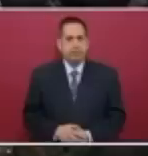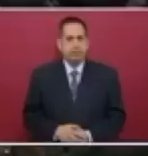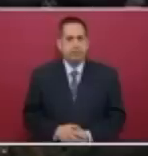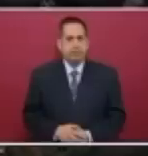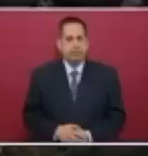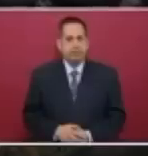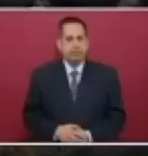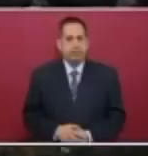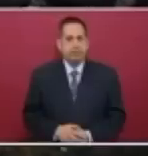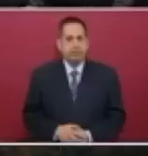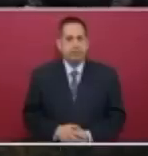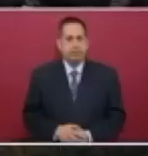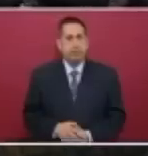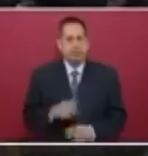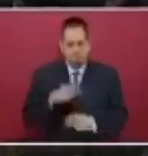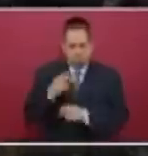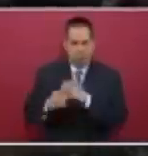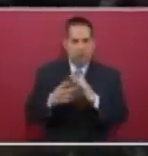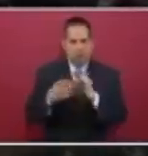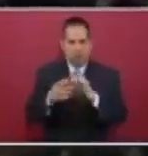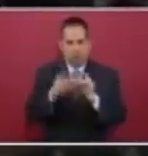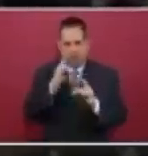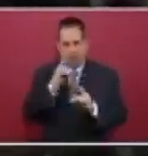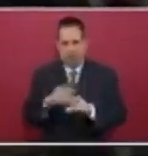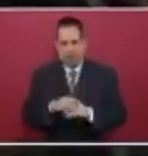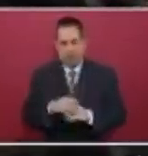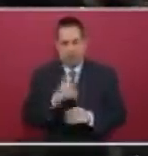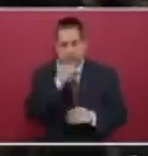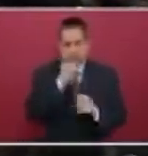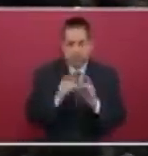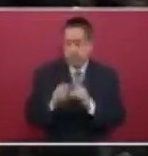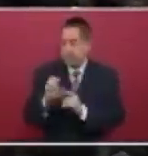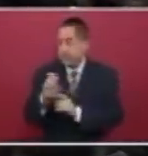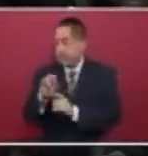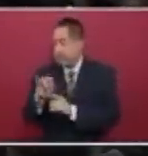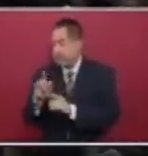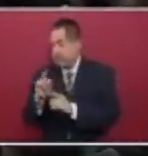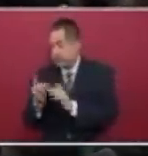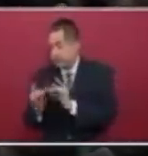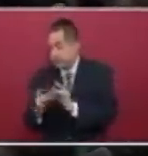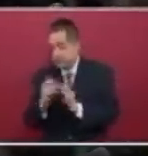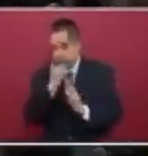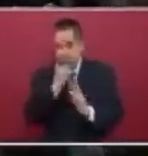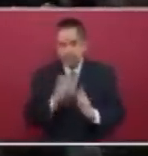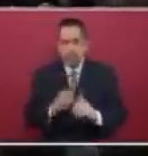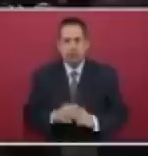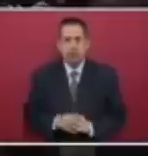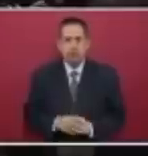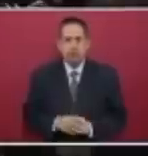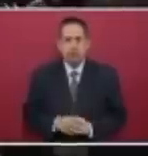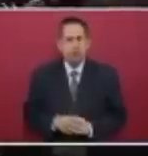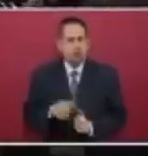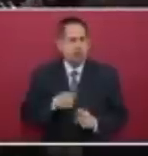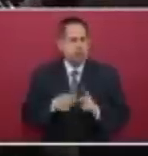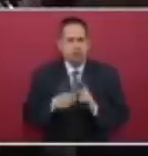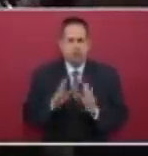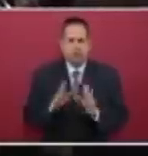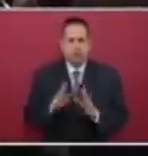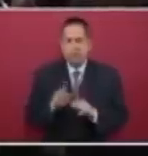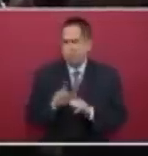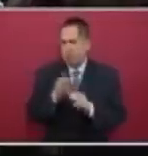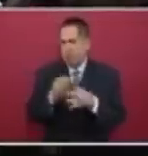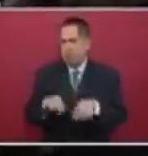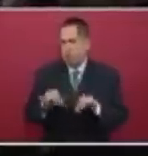ahora sí la explicación el reflejo disculpa aquí a eric ella de la introducción pero era muy